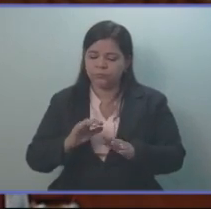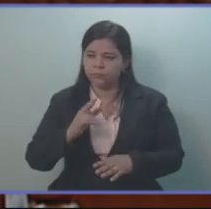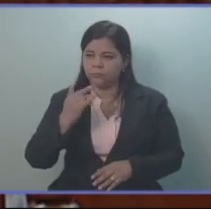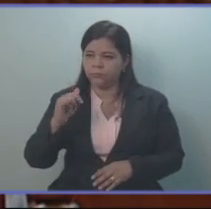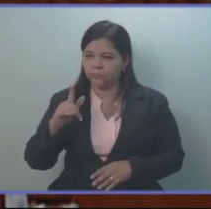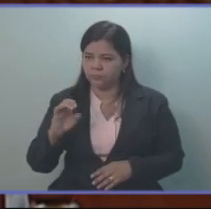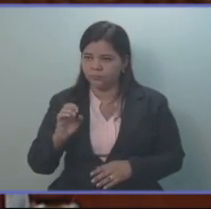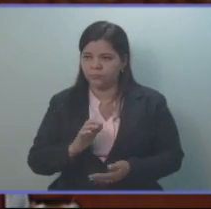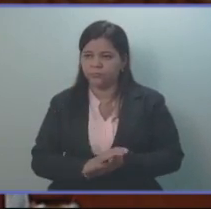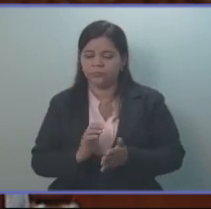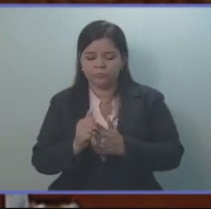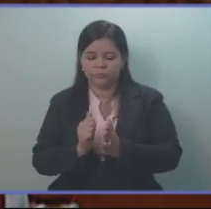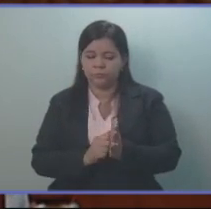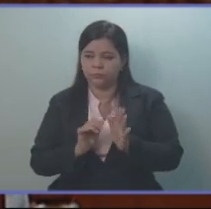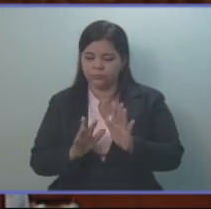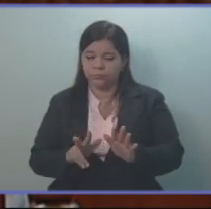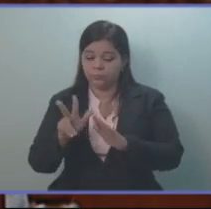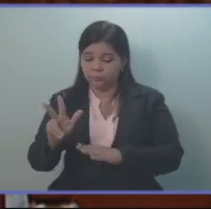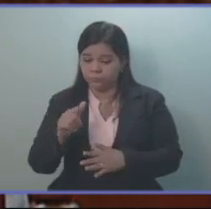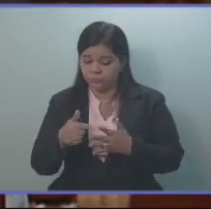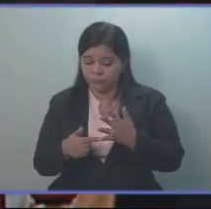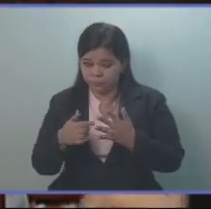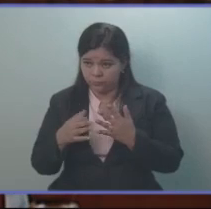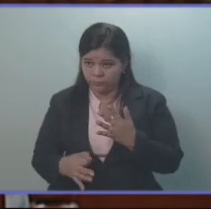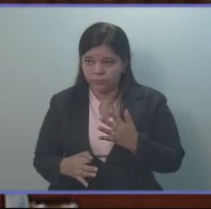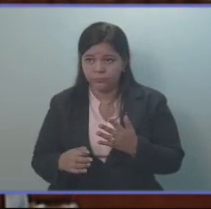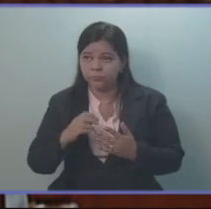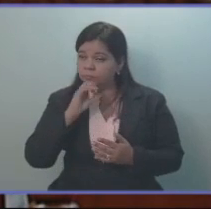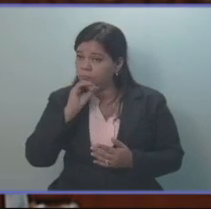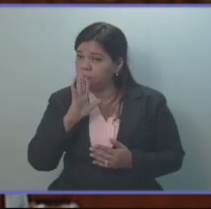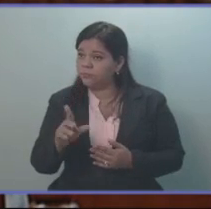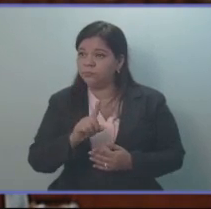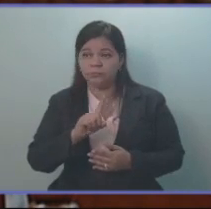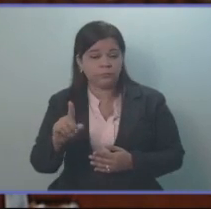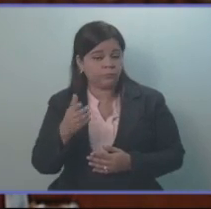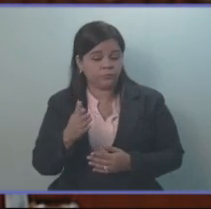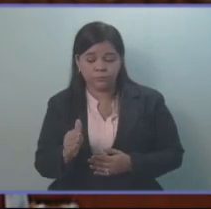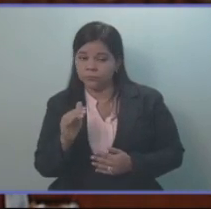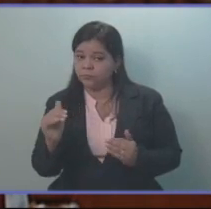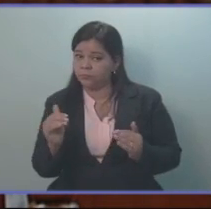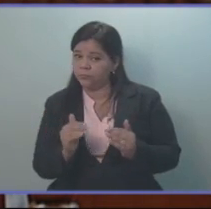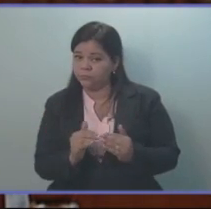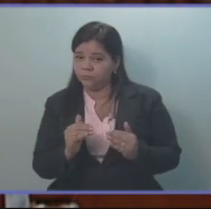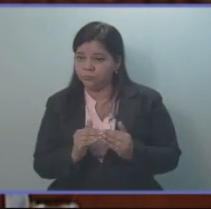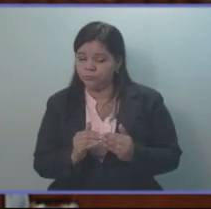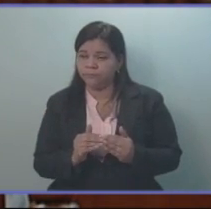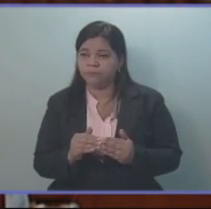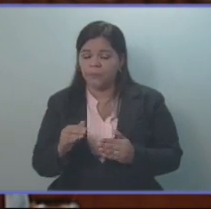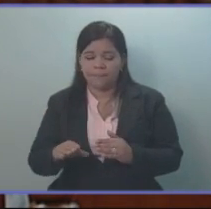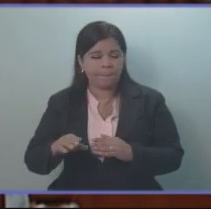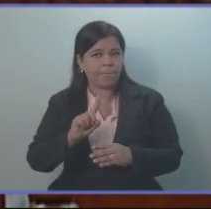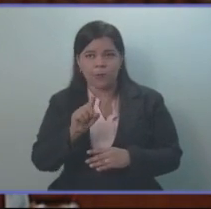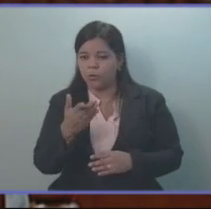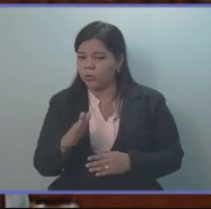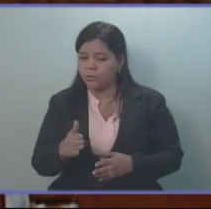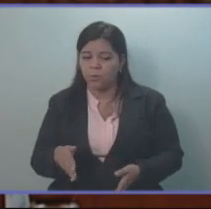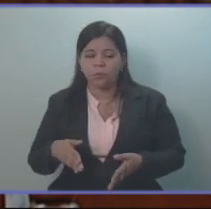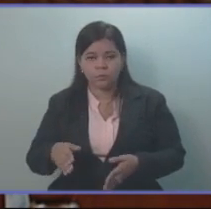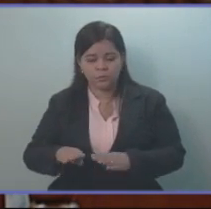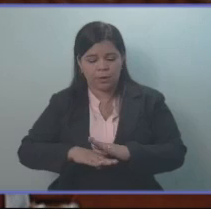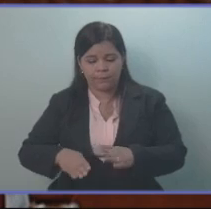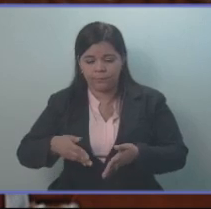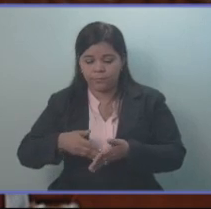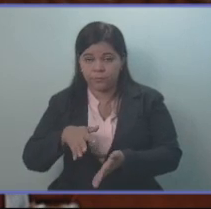Artículo 13. Por medio de la presente ley se declara en desuso y se desafecta del uso público de conformidad a opinión